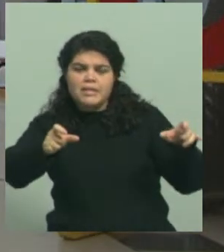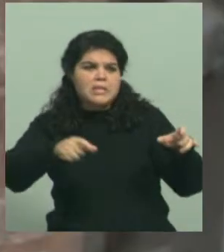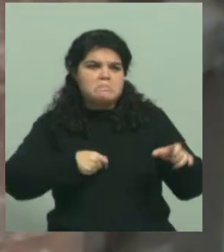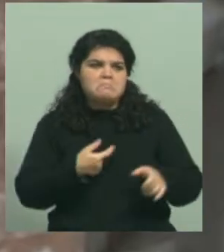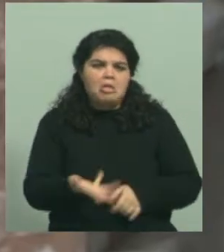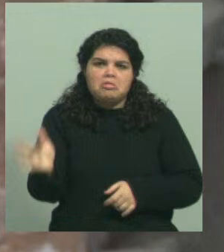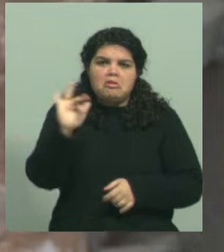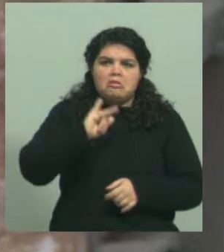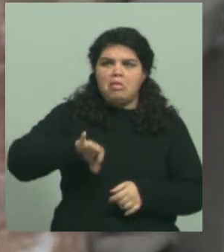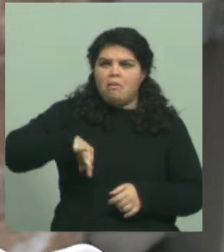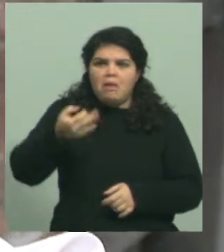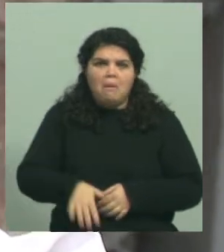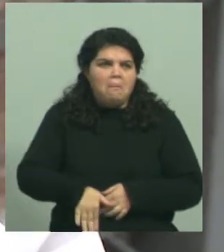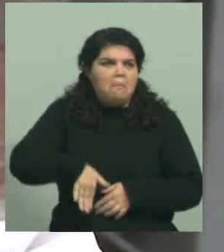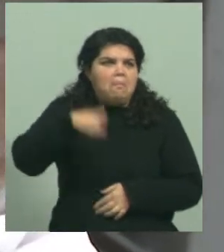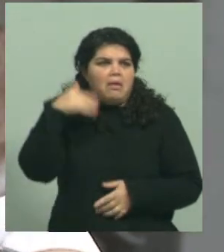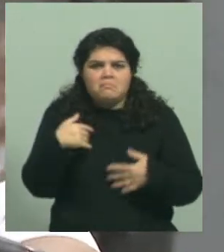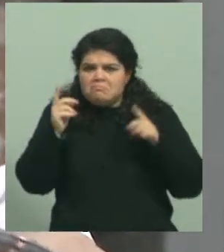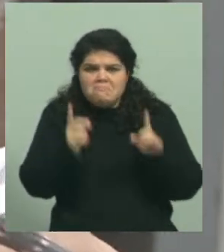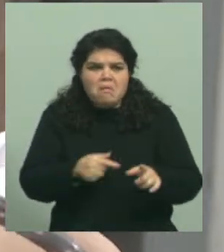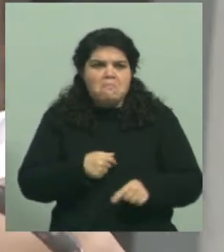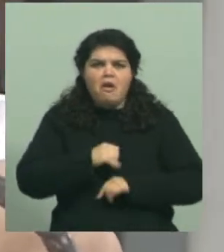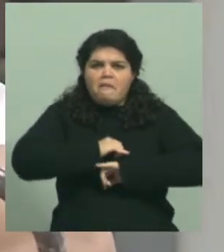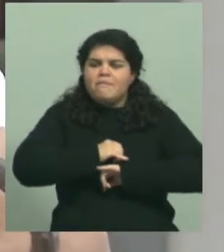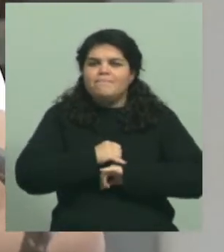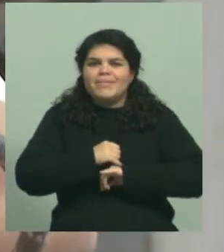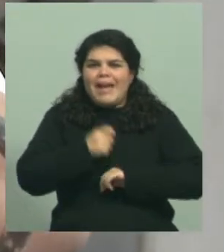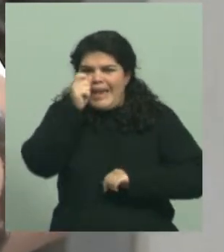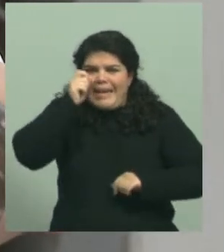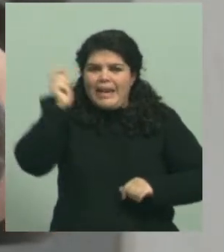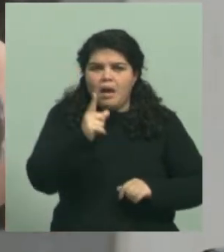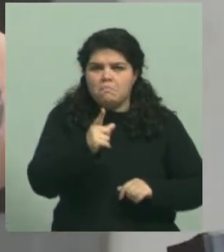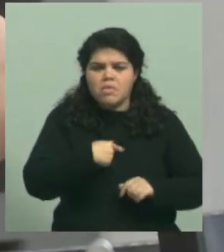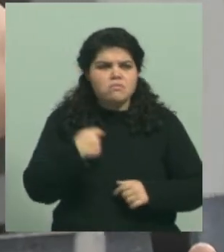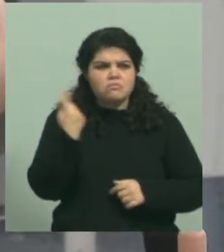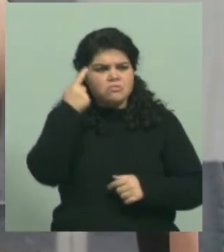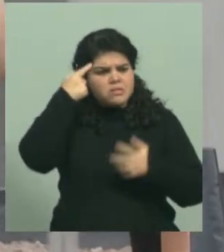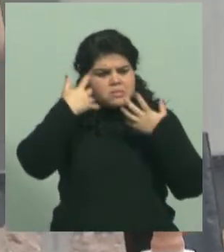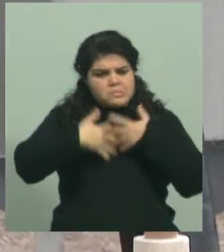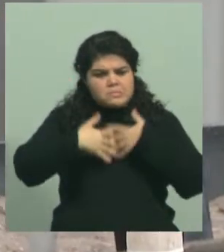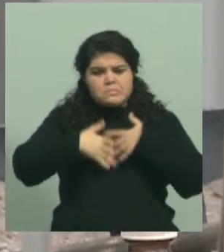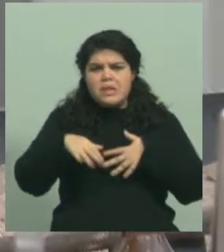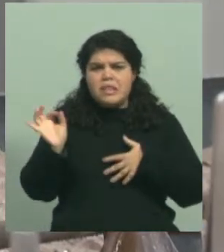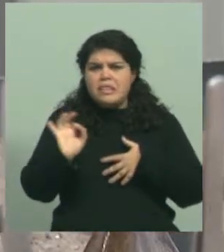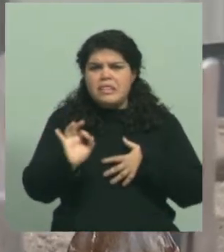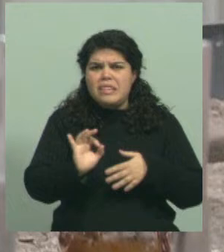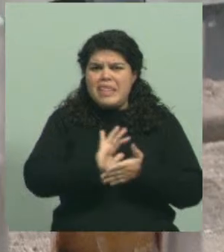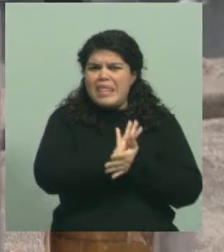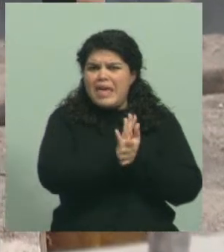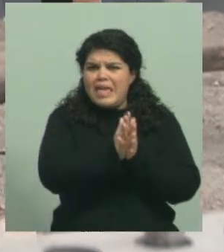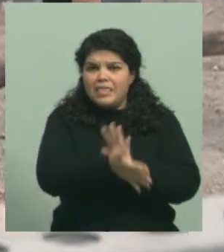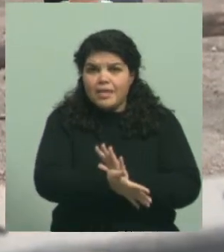vivimos hoy en día, donde toda esa información que pasa muy rápido, no nos detenemos a pensar. Yo te puedo comentar algo